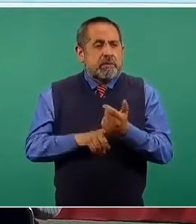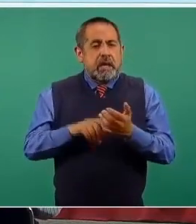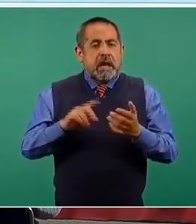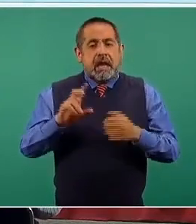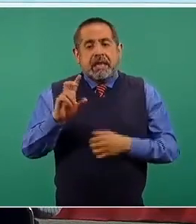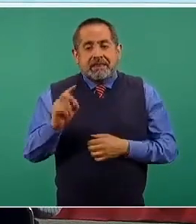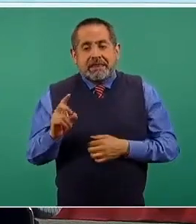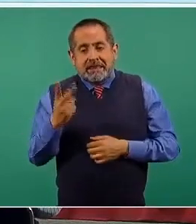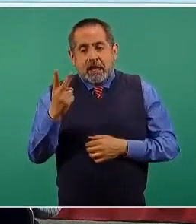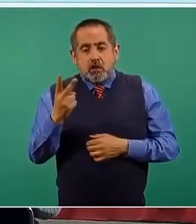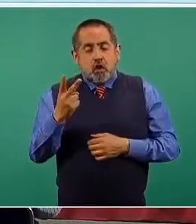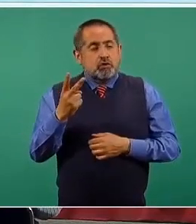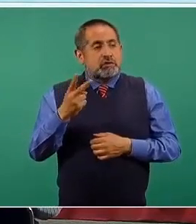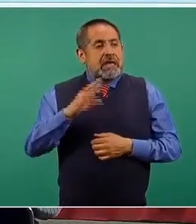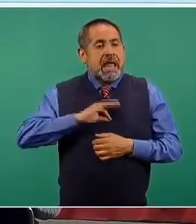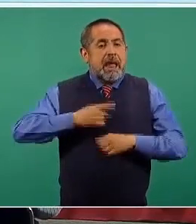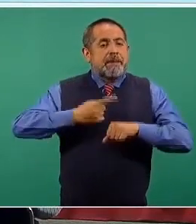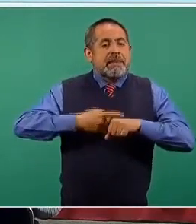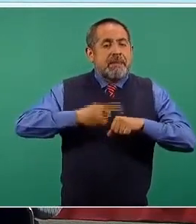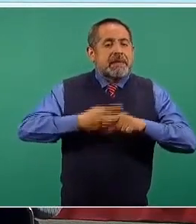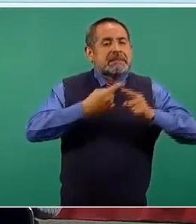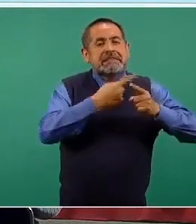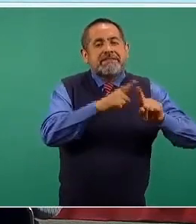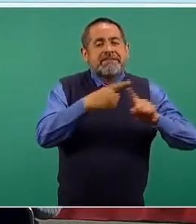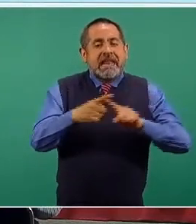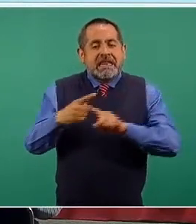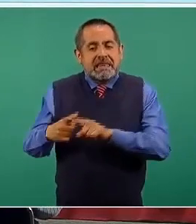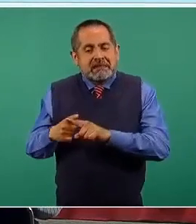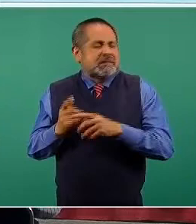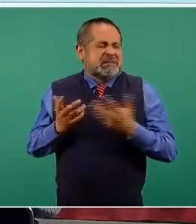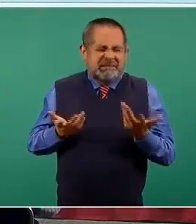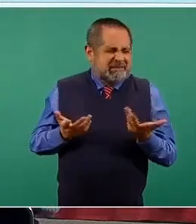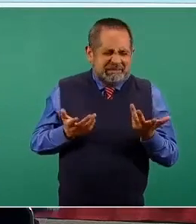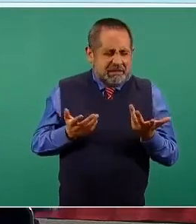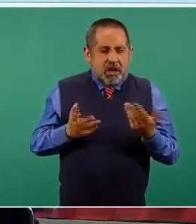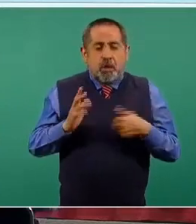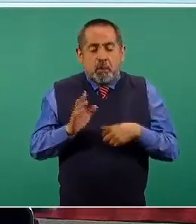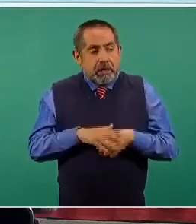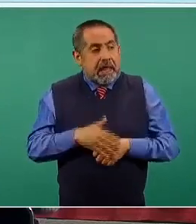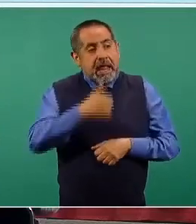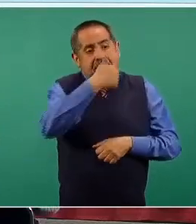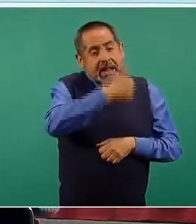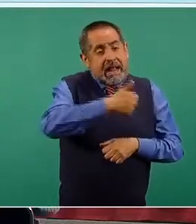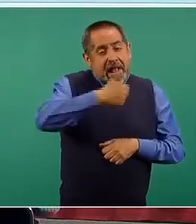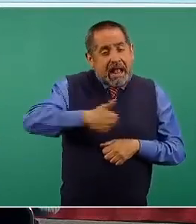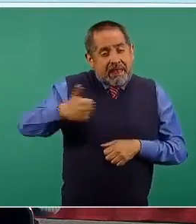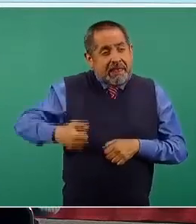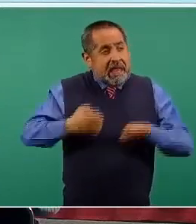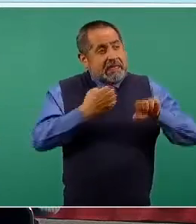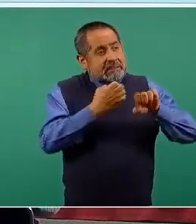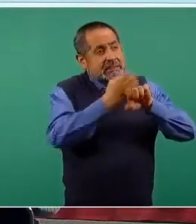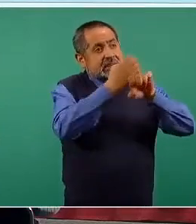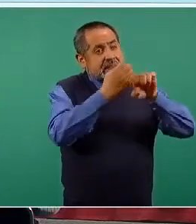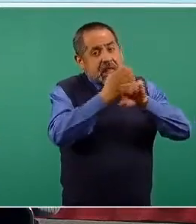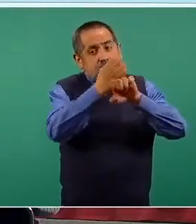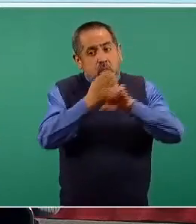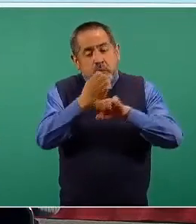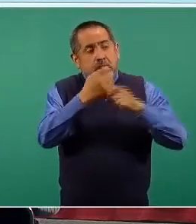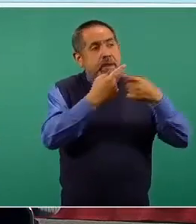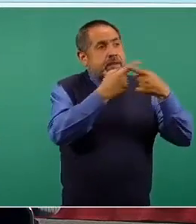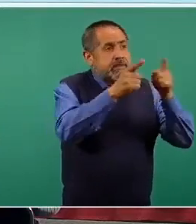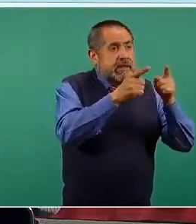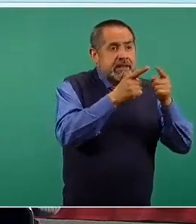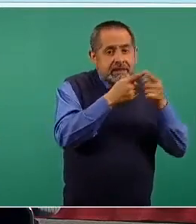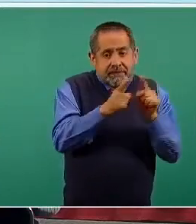32 epidemias diferentes en este país, porque cada entidad tiene un área geográfica